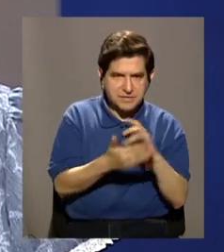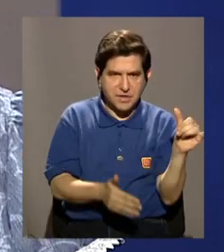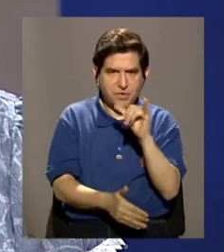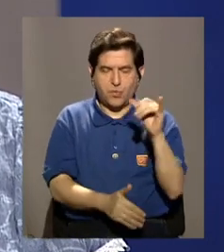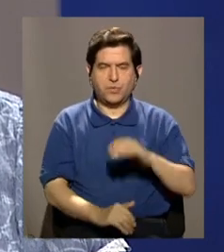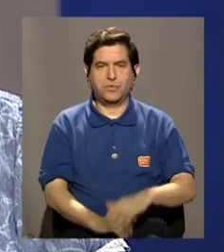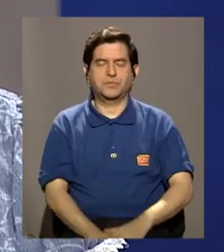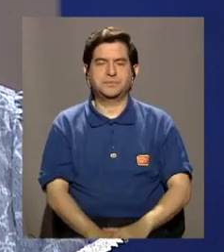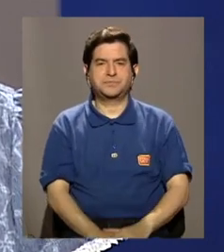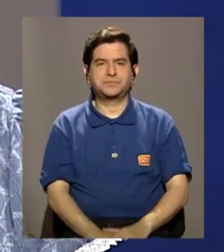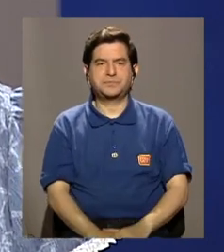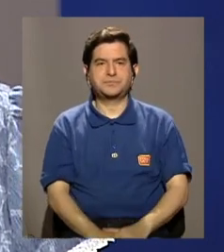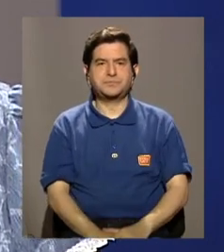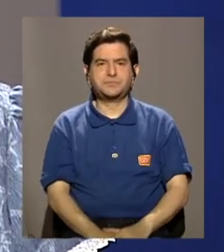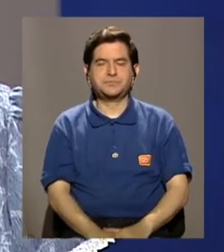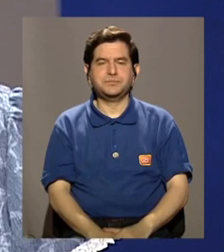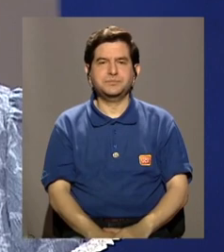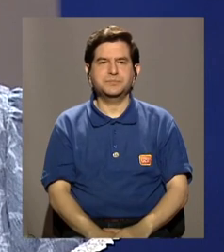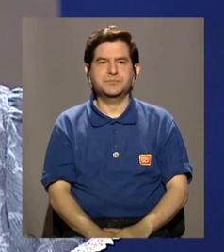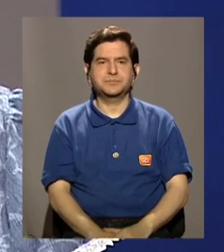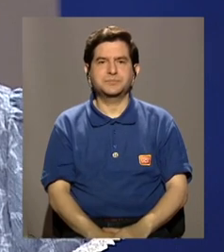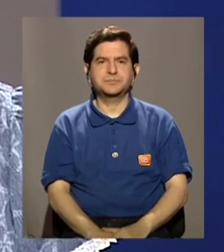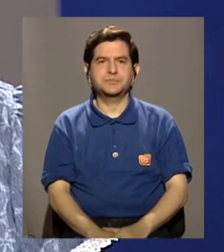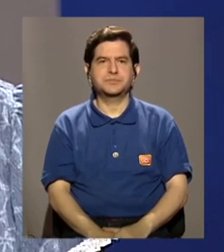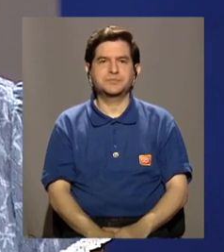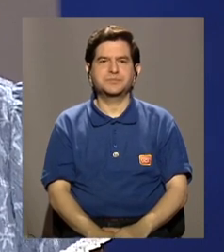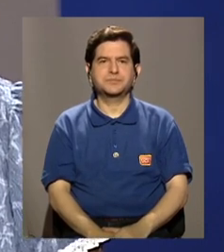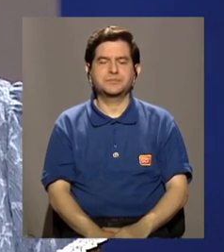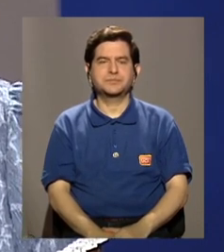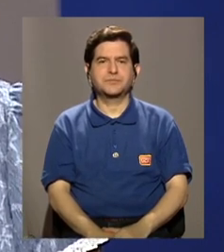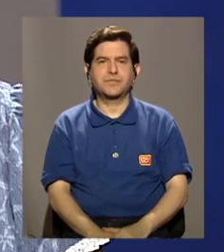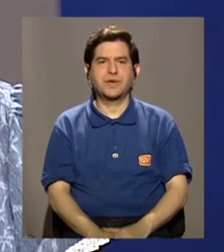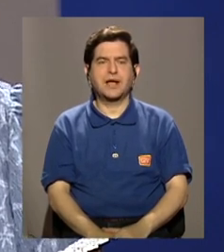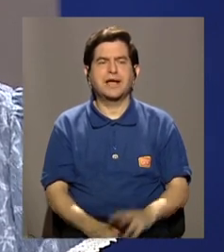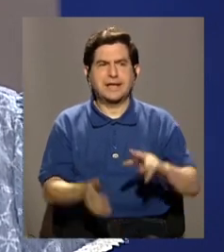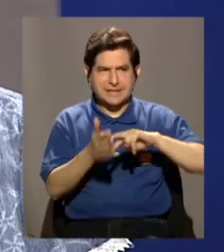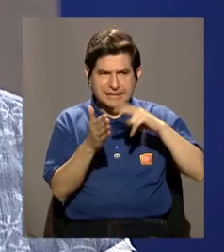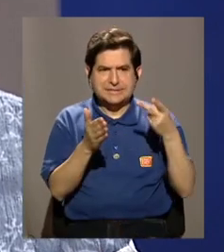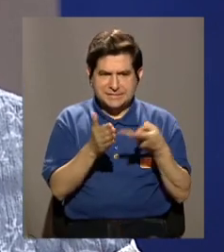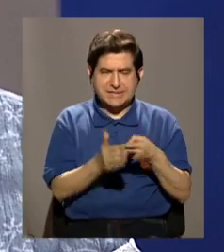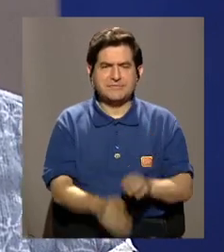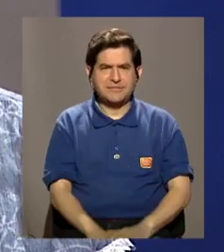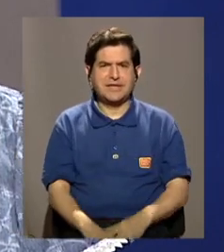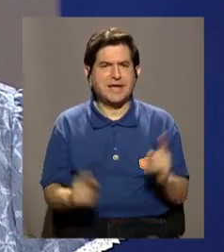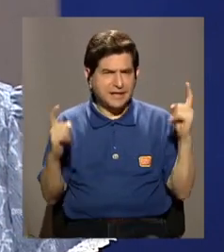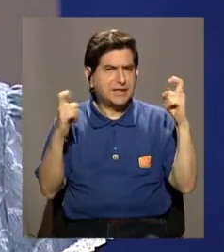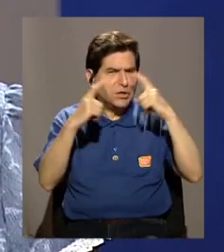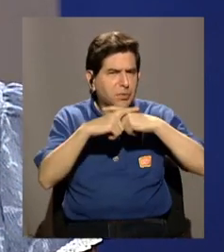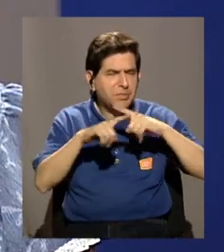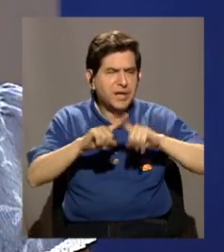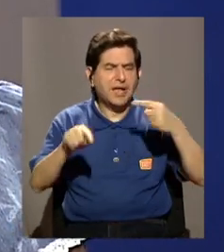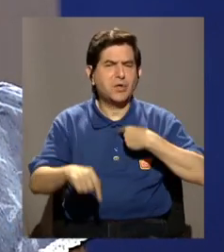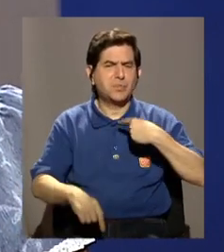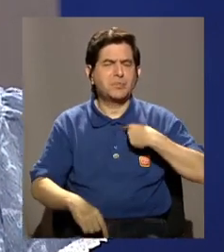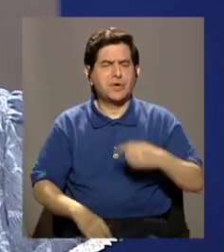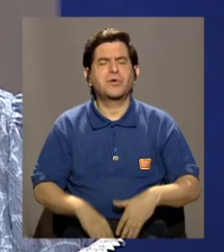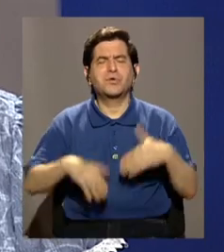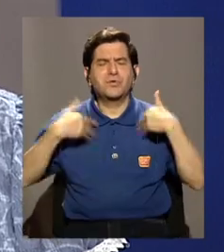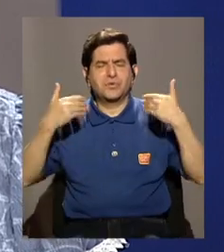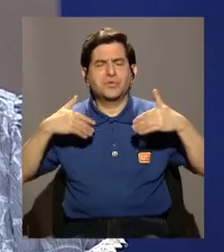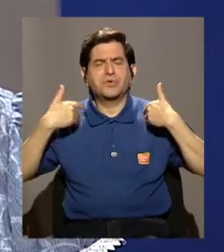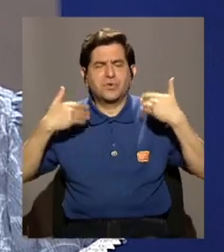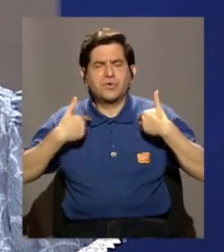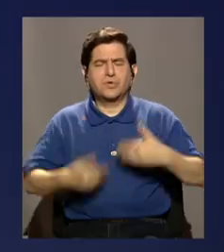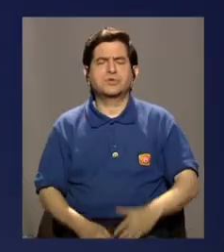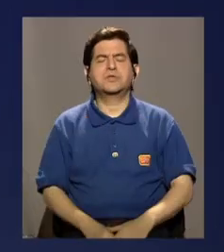también entonces pues ha sido complicado si no es hacerlo pero estoy muy contenta